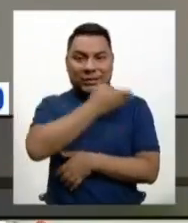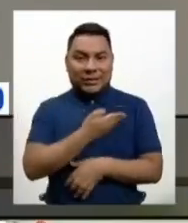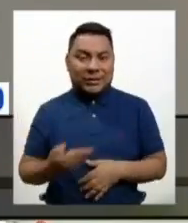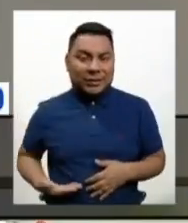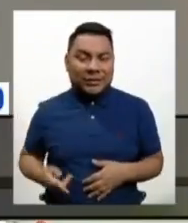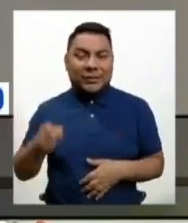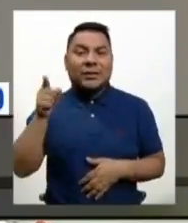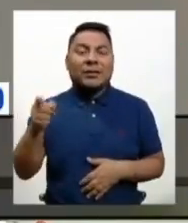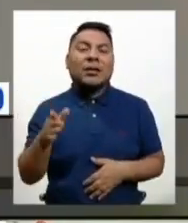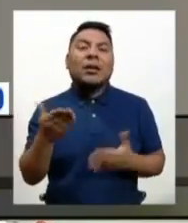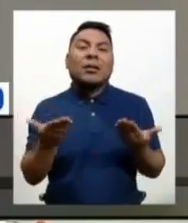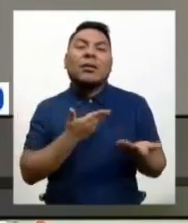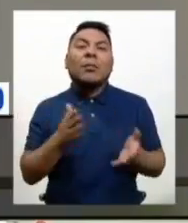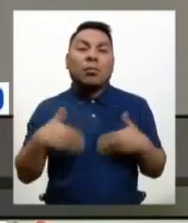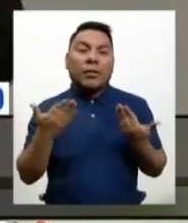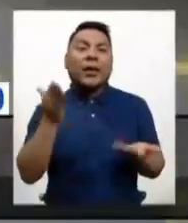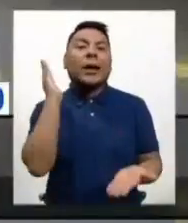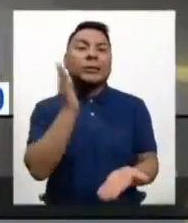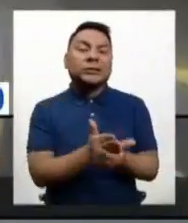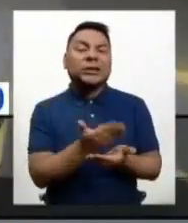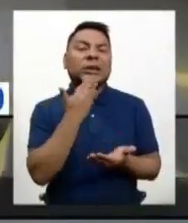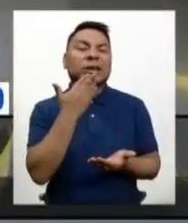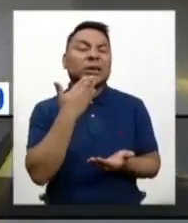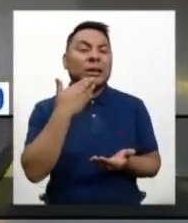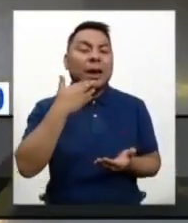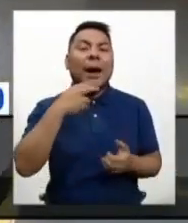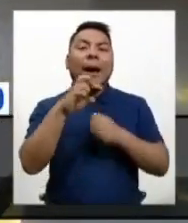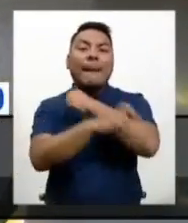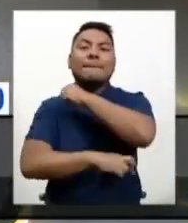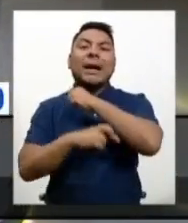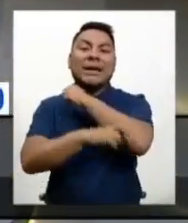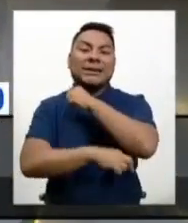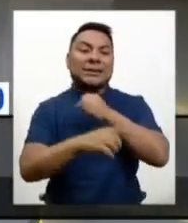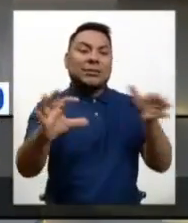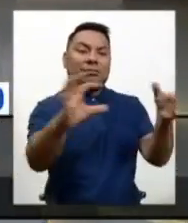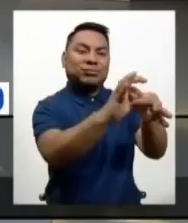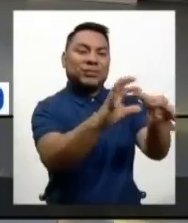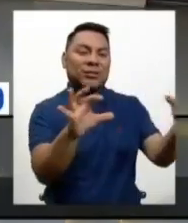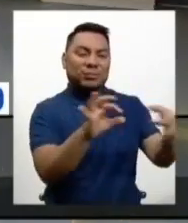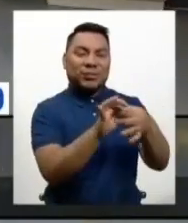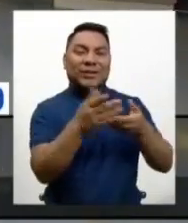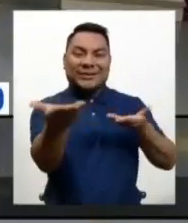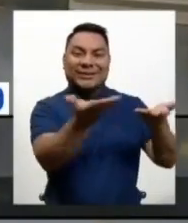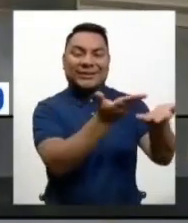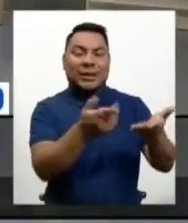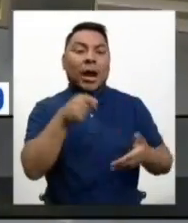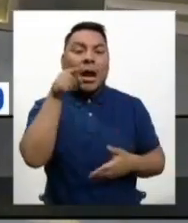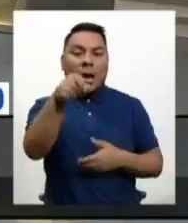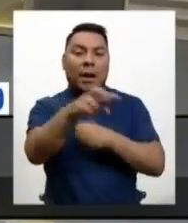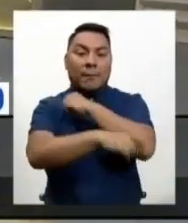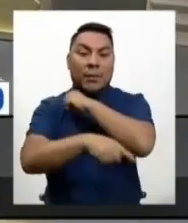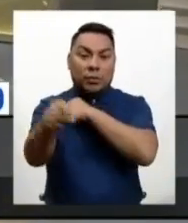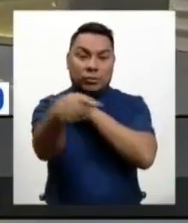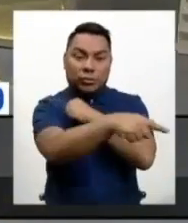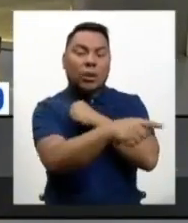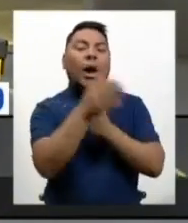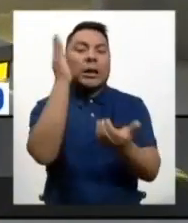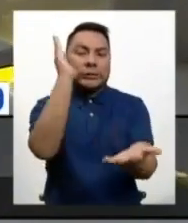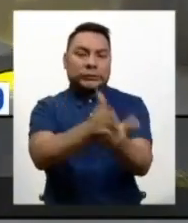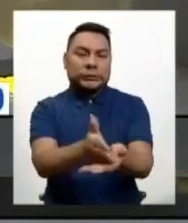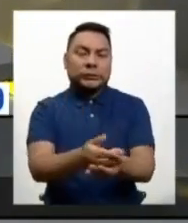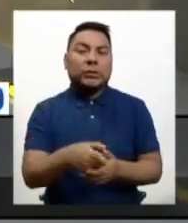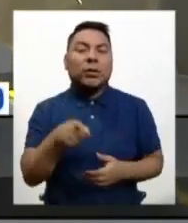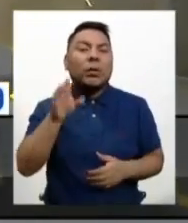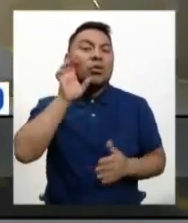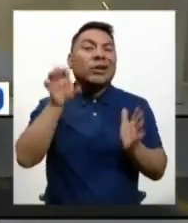de Trump puede aplicar sanciones a quienes negocien con Corea del Norte. Ya lo está haciendo, de hecho, con empresas y ciudadanos chinos, por